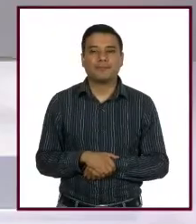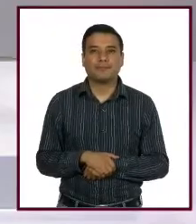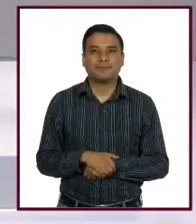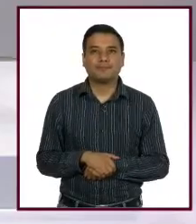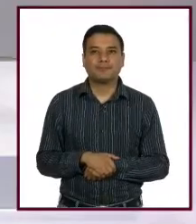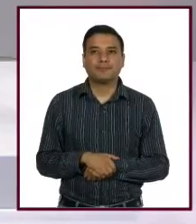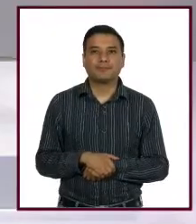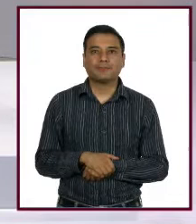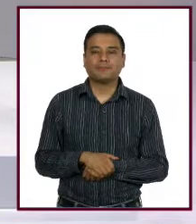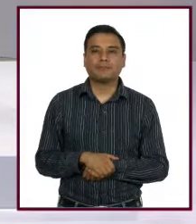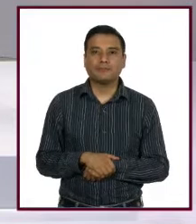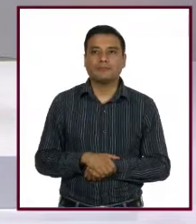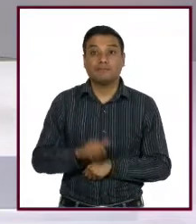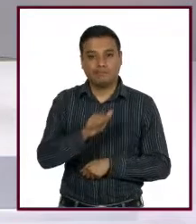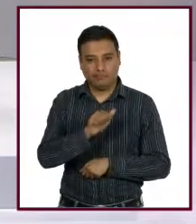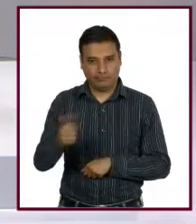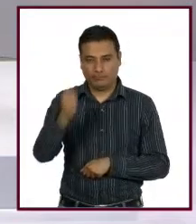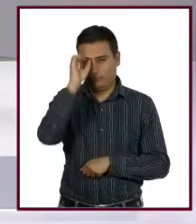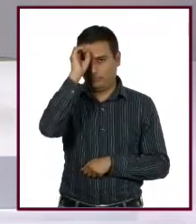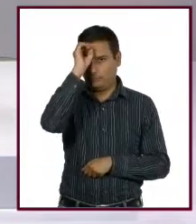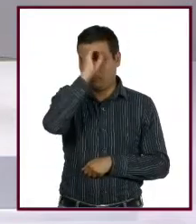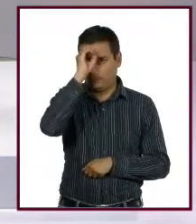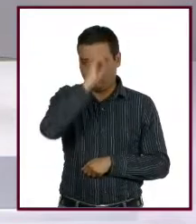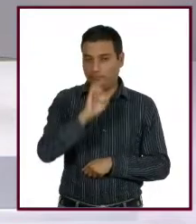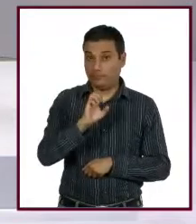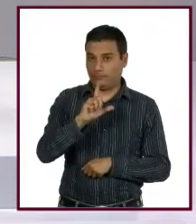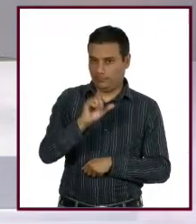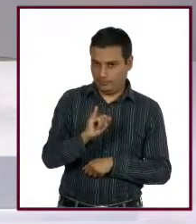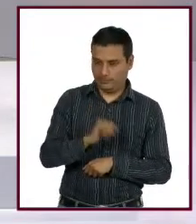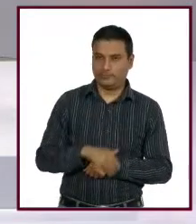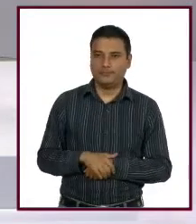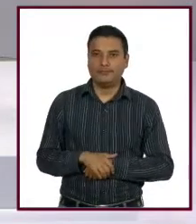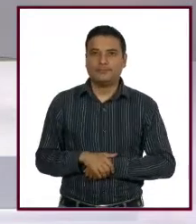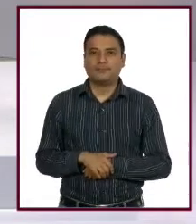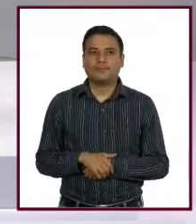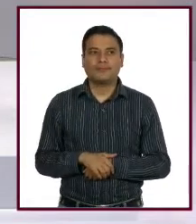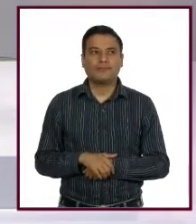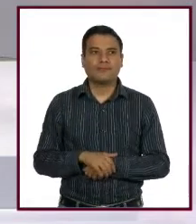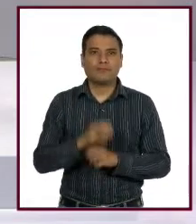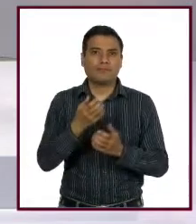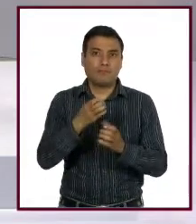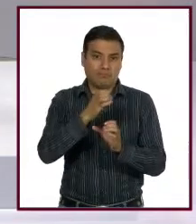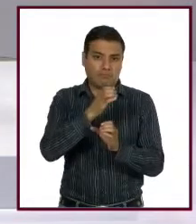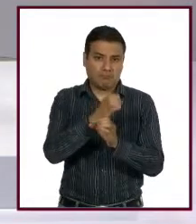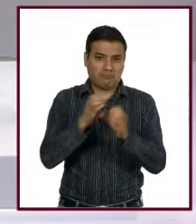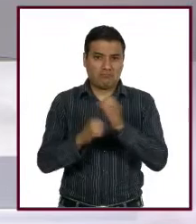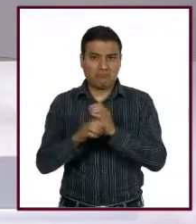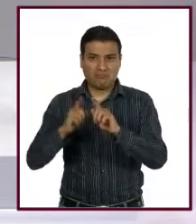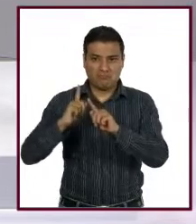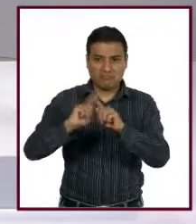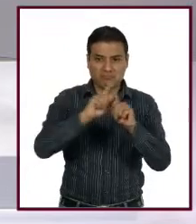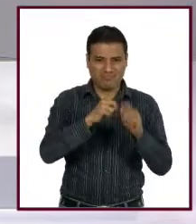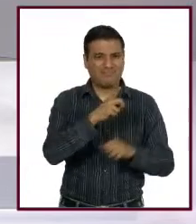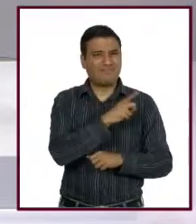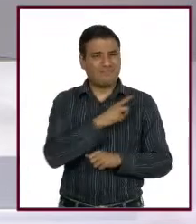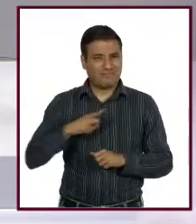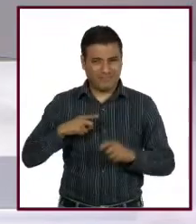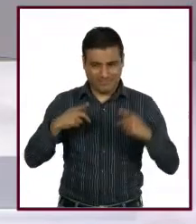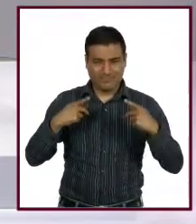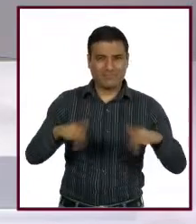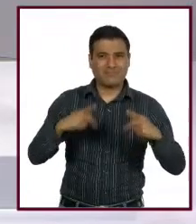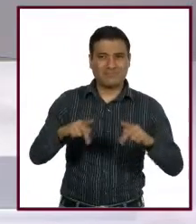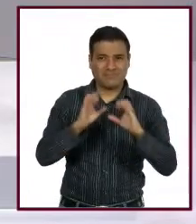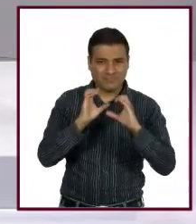Bueno, doctor, aquí hay otro comentario de Eli Pérez. También debería regularse la venta de ciertos productos a menores de edad. Me tocó ver la venta en una